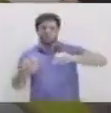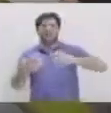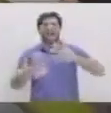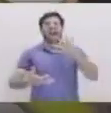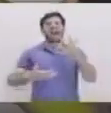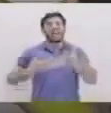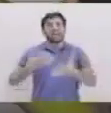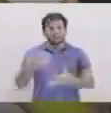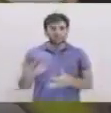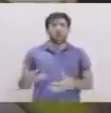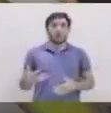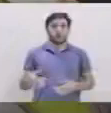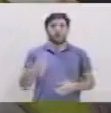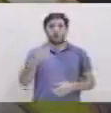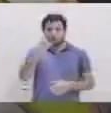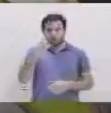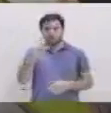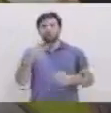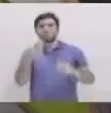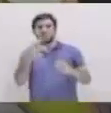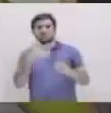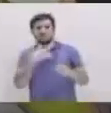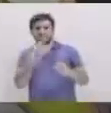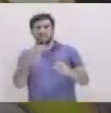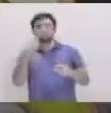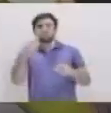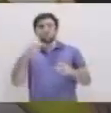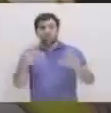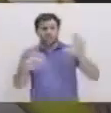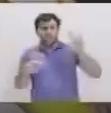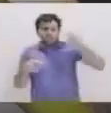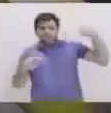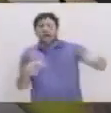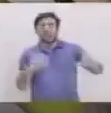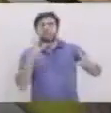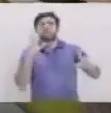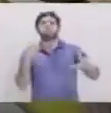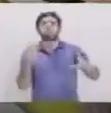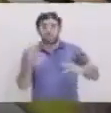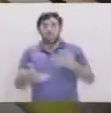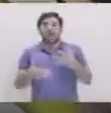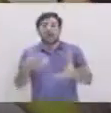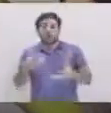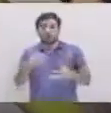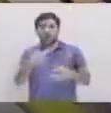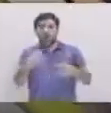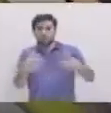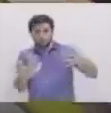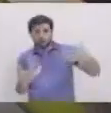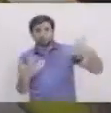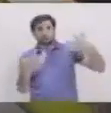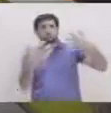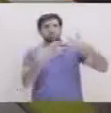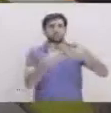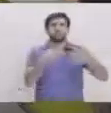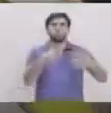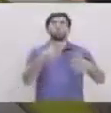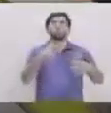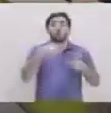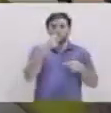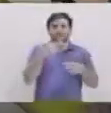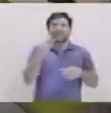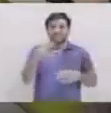caliente, ¿qué pasa? Cuando nosotros tocamos la cuchara va a estar más caliente. Esto es porque se transfirió el calor del agua a